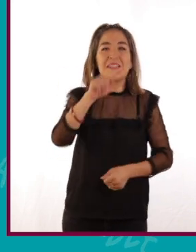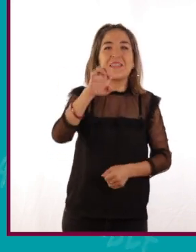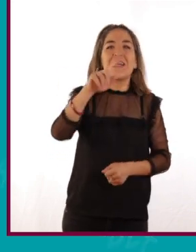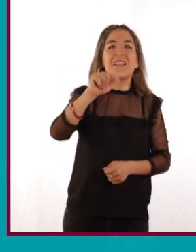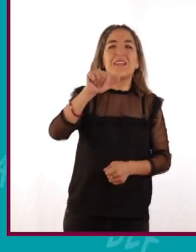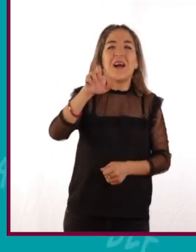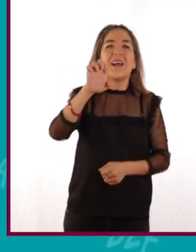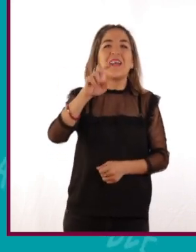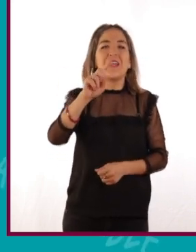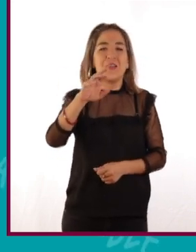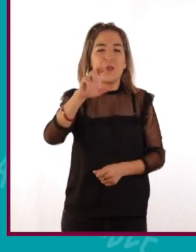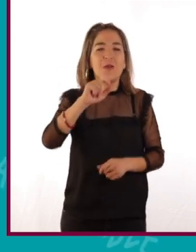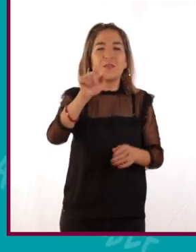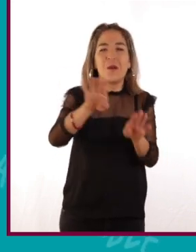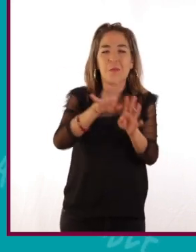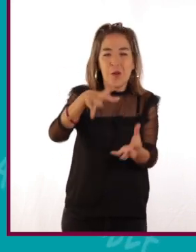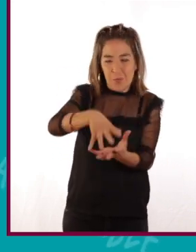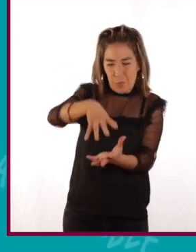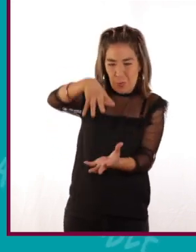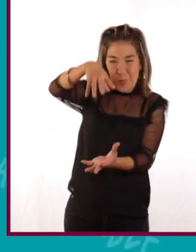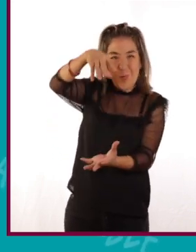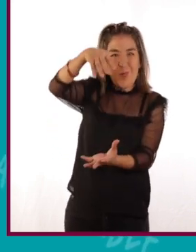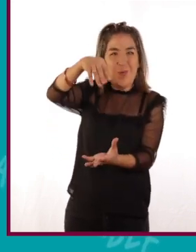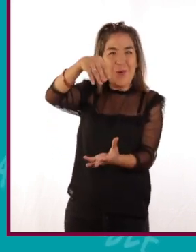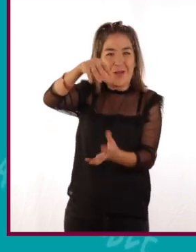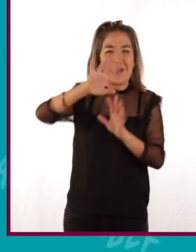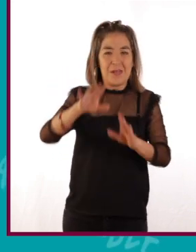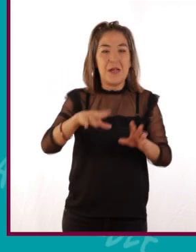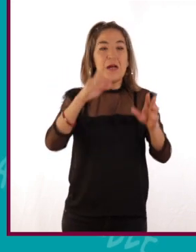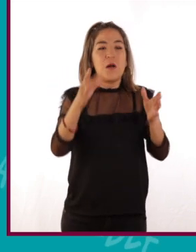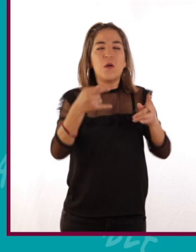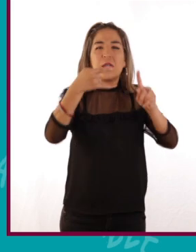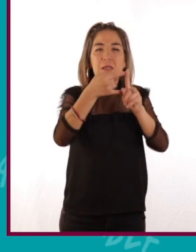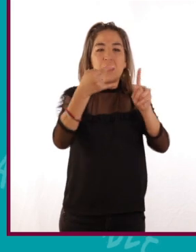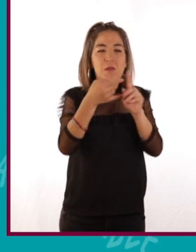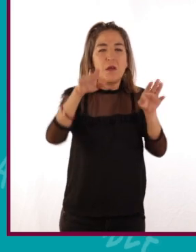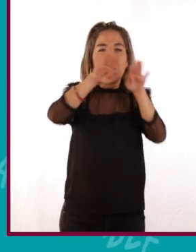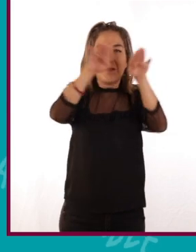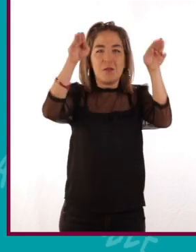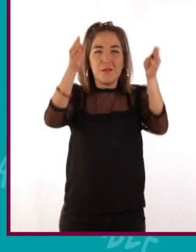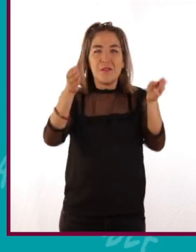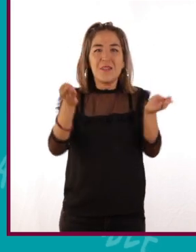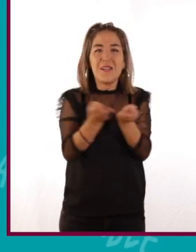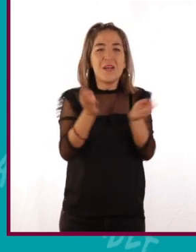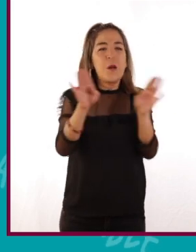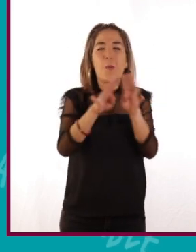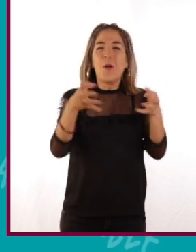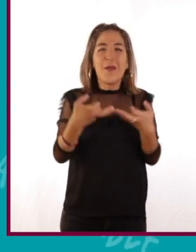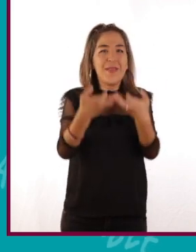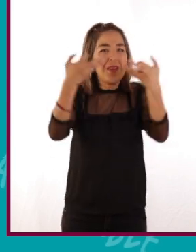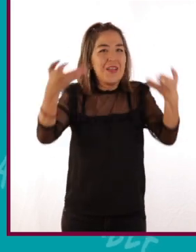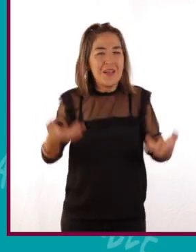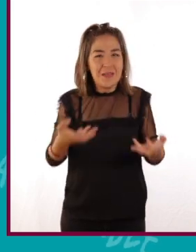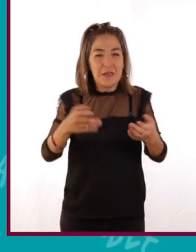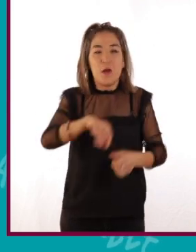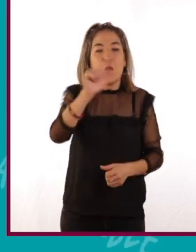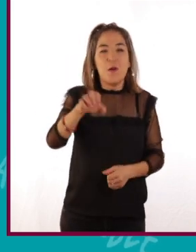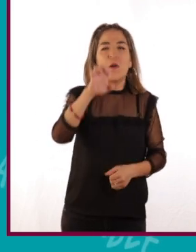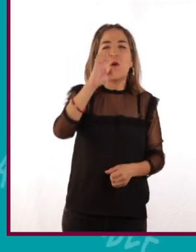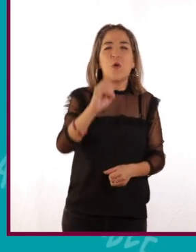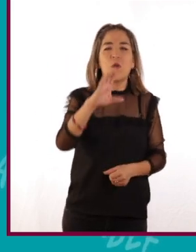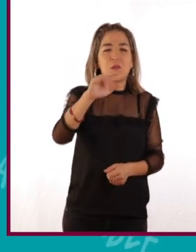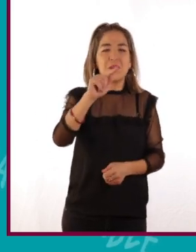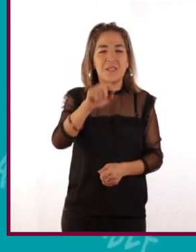el tetraedro porque parecía una flama. El cubo era la tierra por estable.